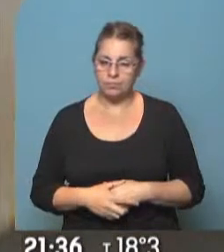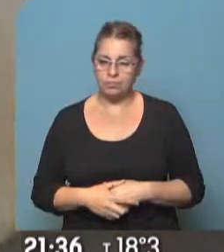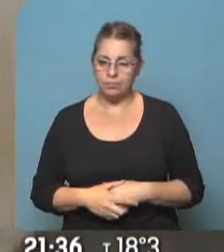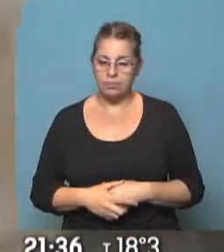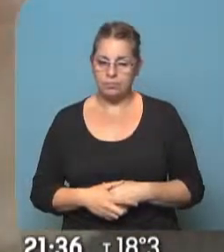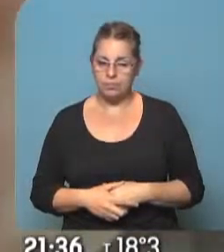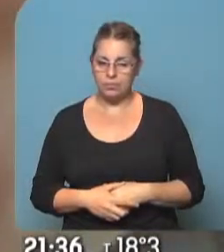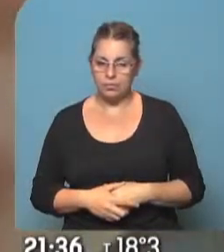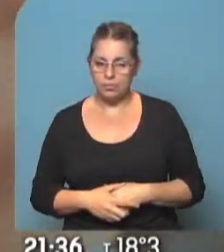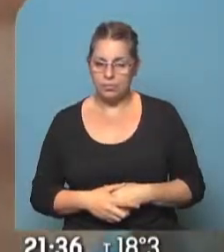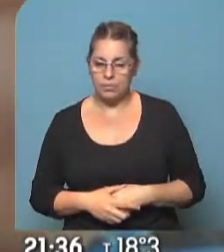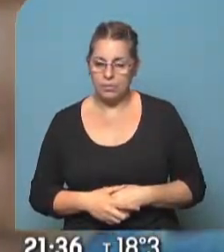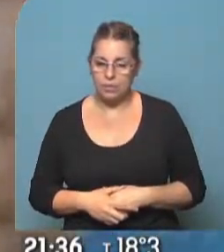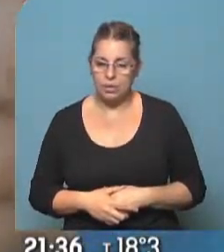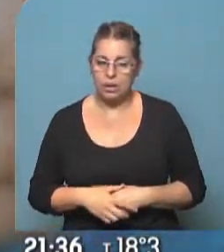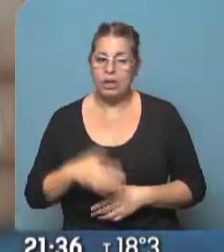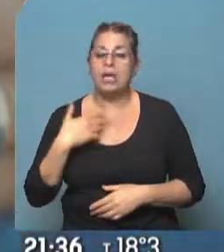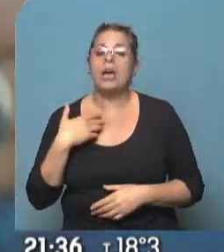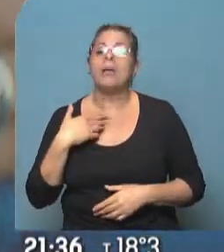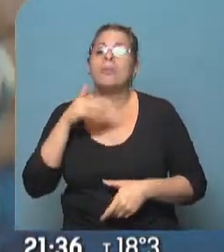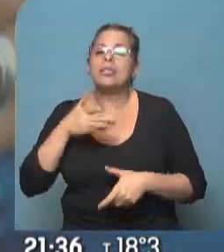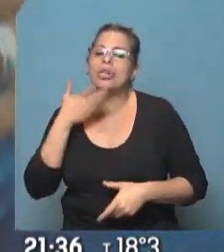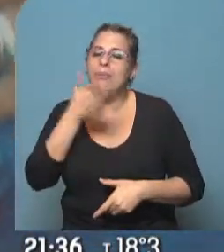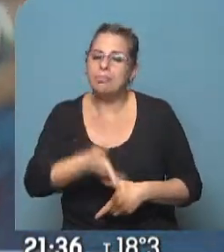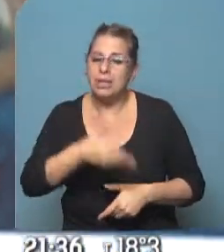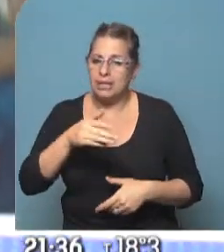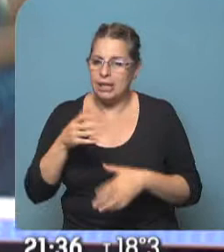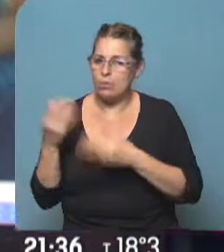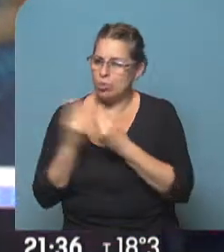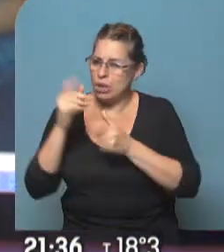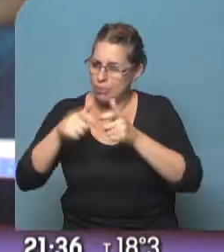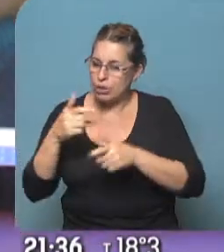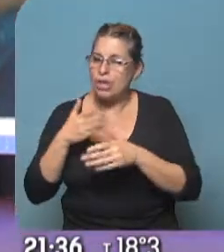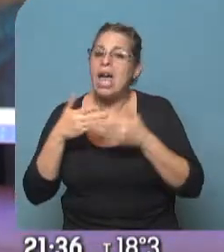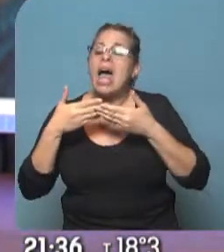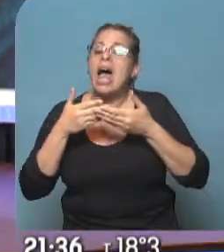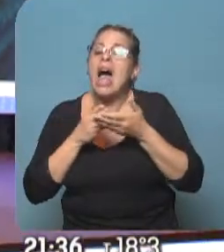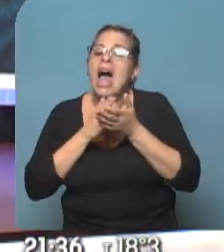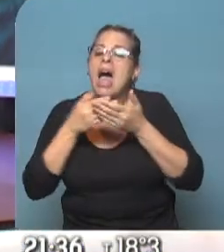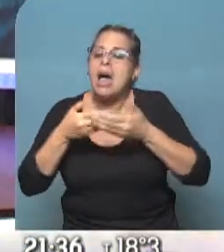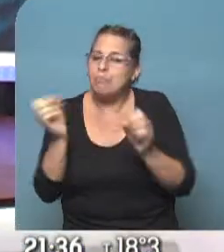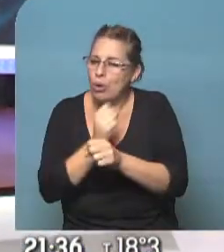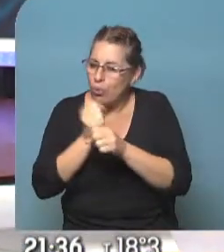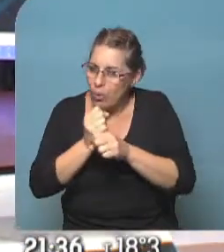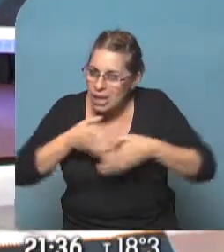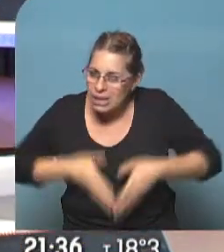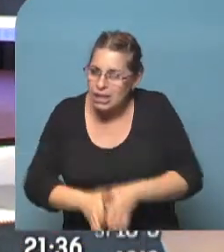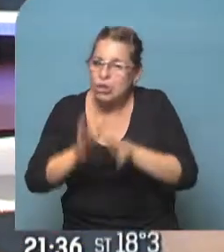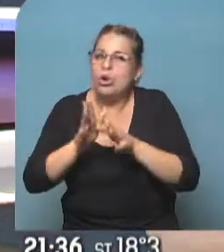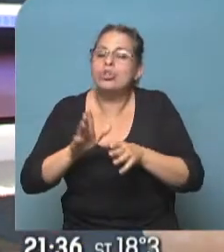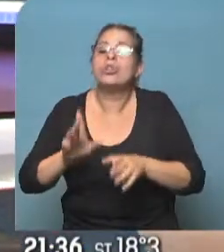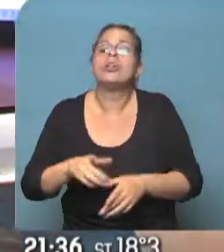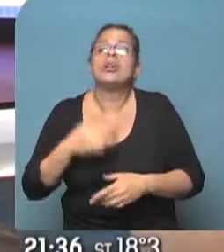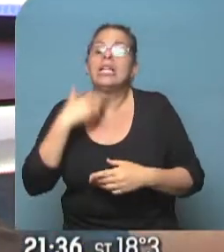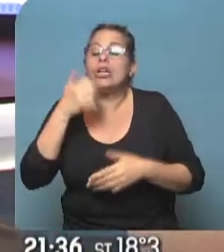por un amparo colectivo habilitaron en la ciudad de buenos aires- la inscripción de hijos nacidos tras el alquiler de un